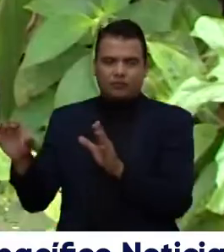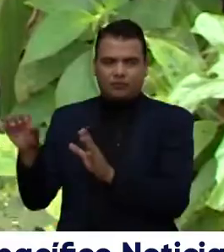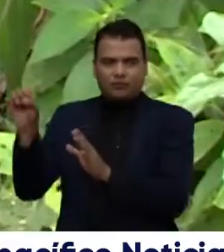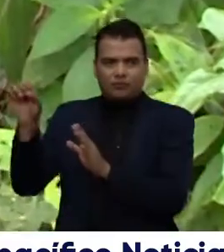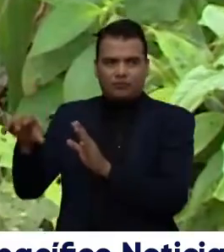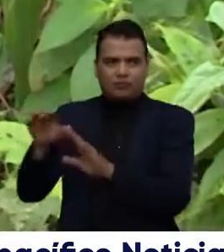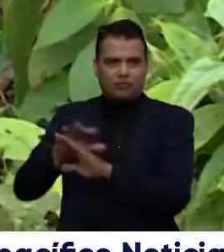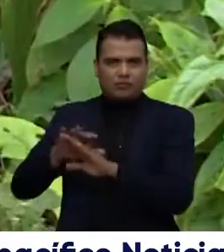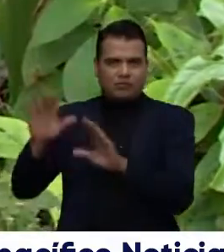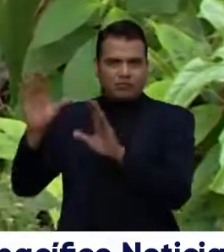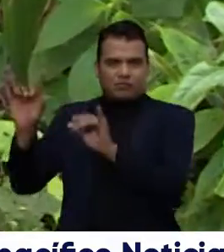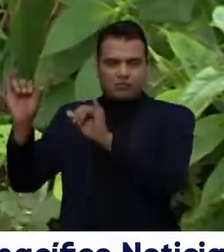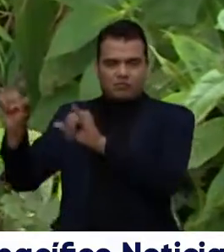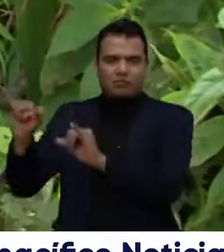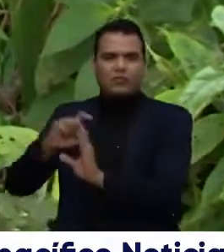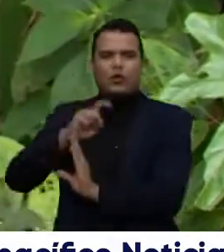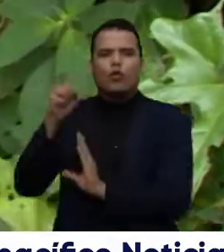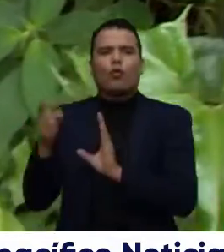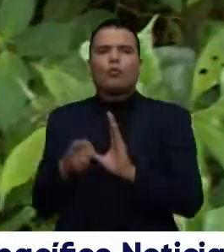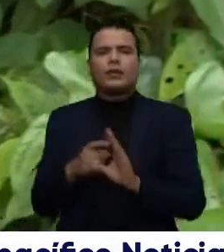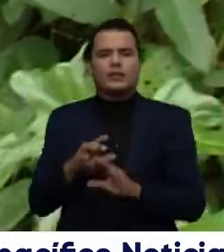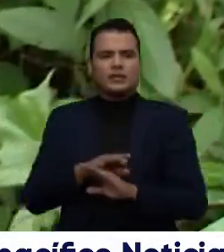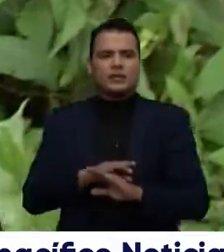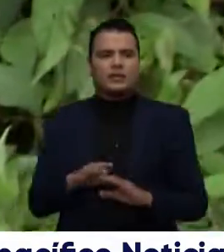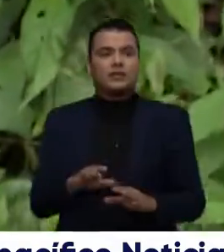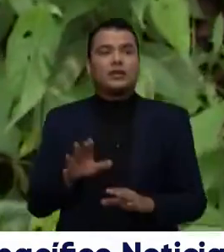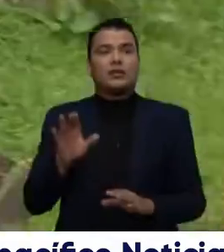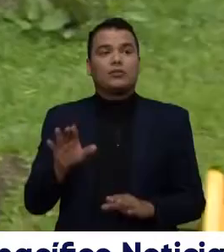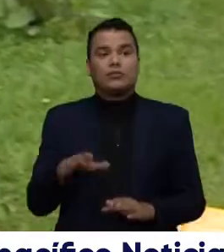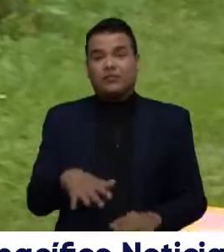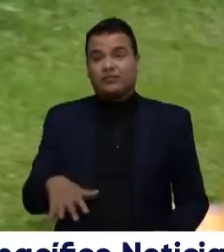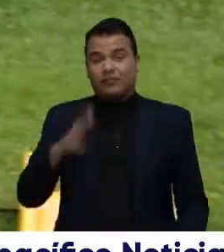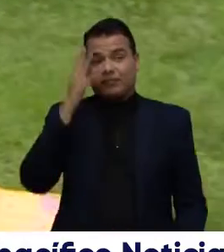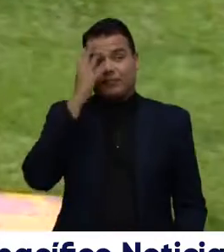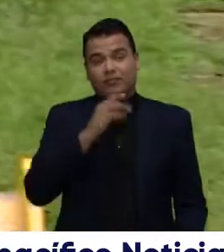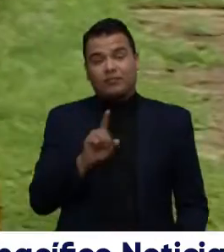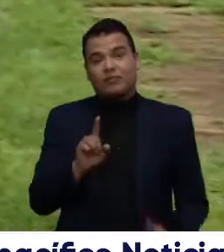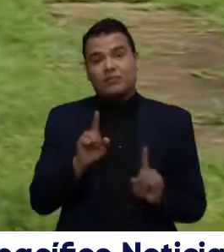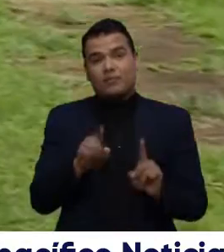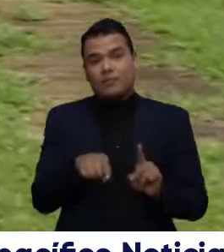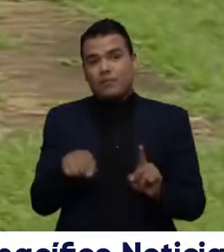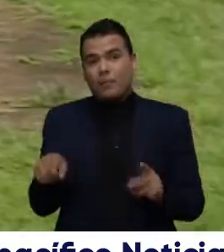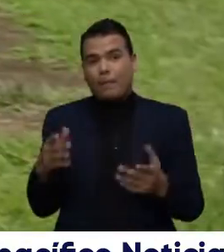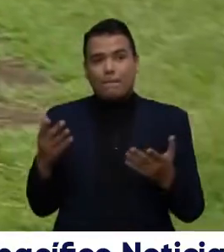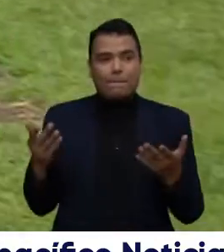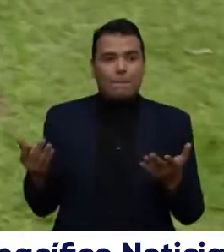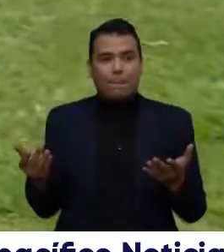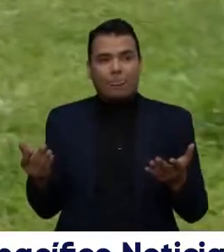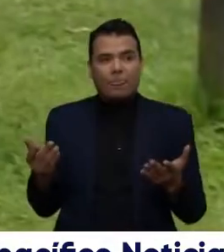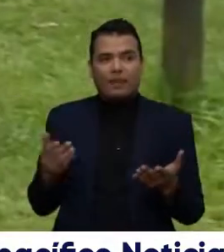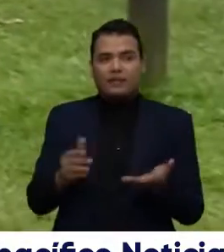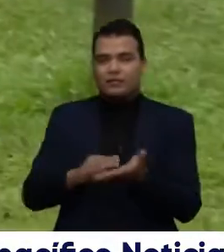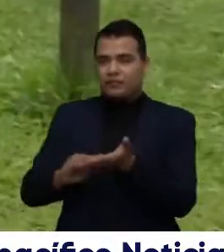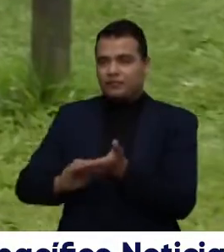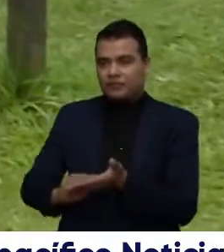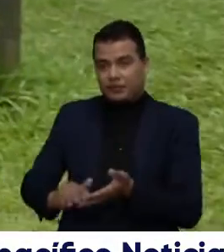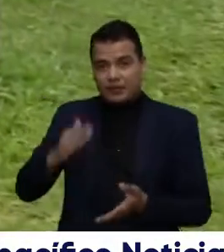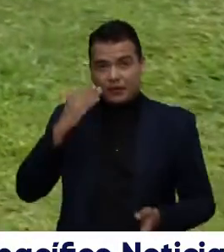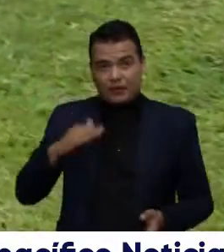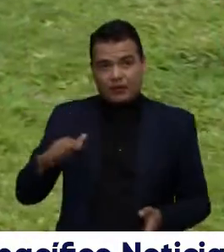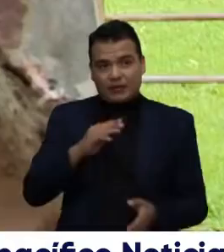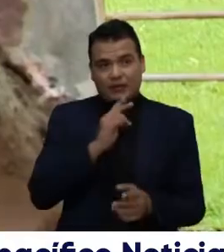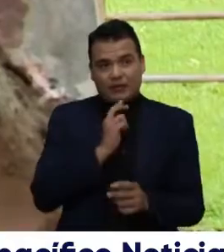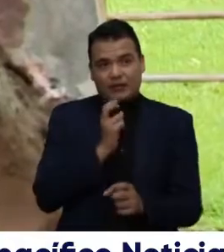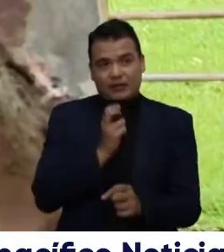información ambiental. La belleza de este corregimiento Villa Carmelo se ve opacada por la falta de recursos para reconstruir el único parque